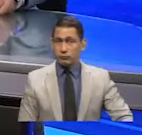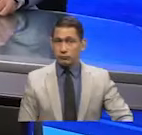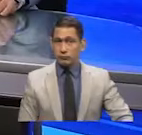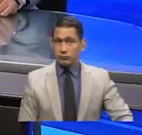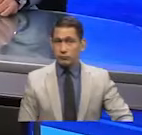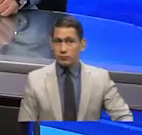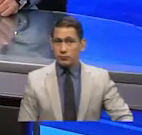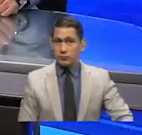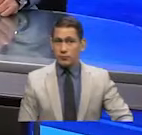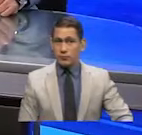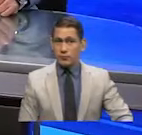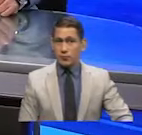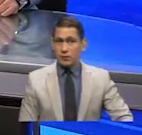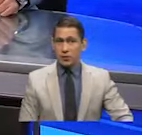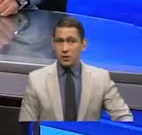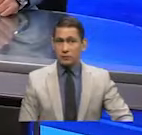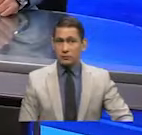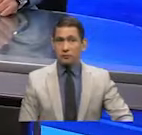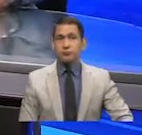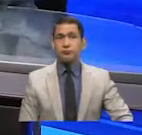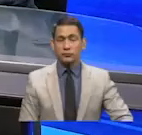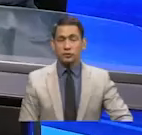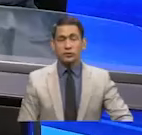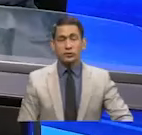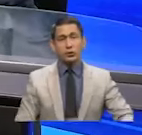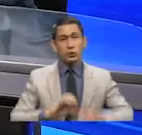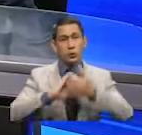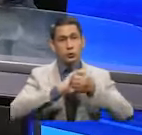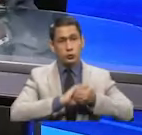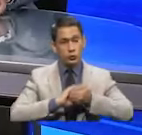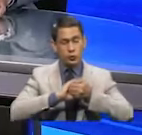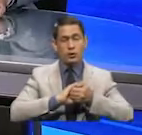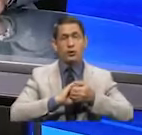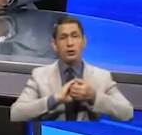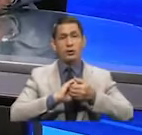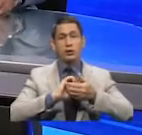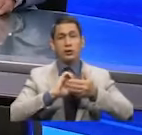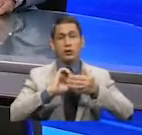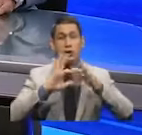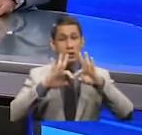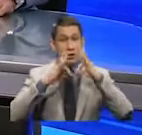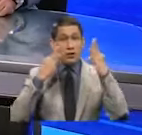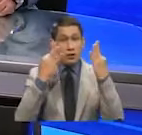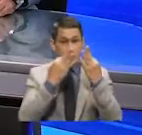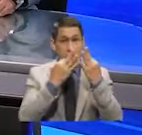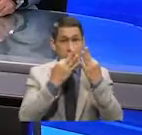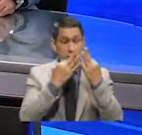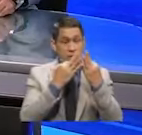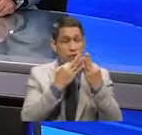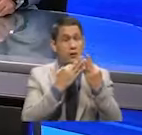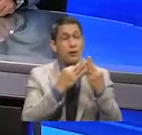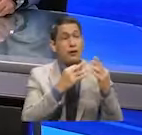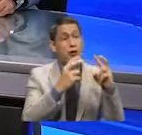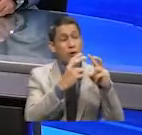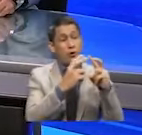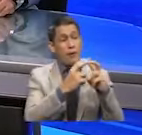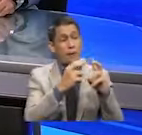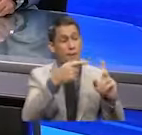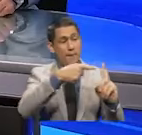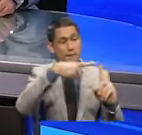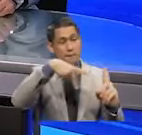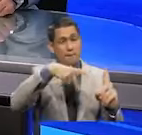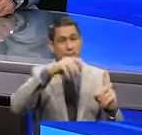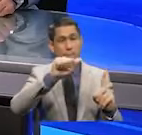Bueno, antes que nada, por supuesto, nuestra solidaridad y abrazo fraterno a toda la familia de Paola Roldán, a su